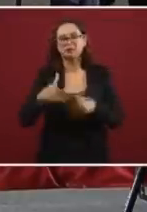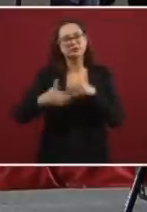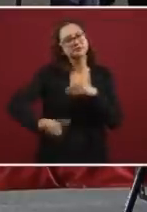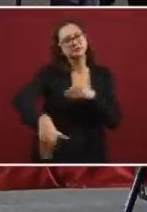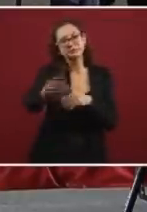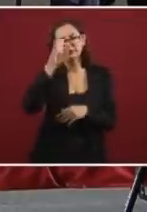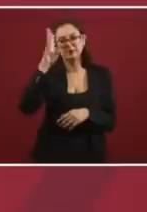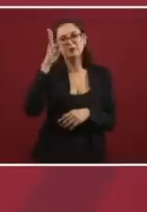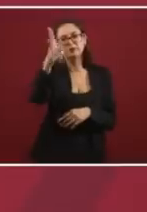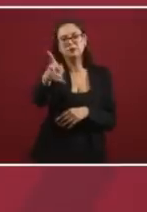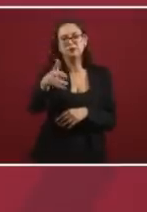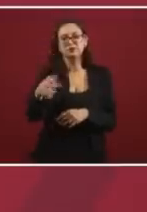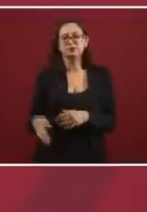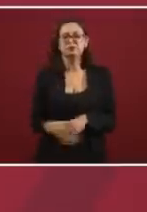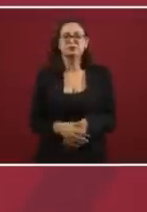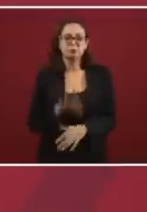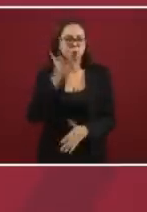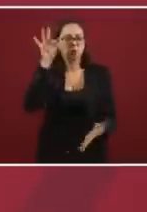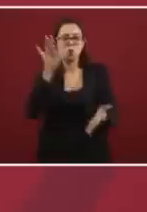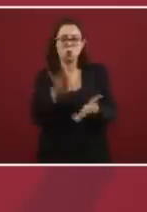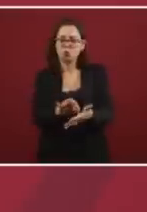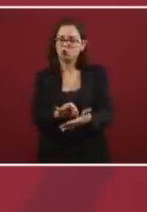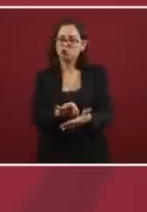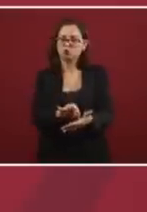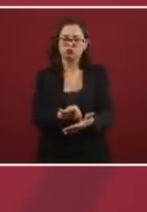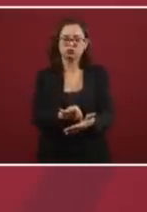y poner un punto final